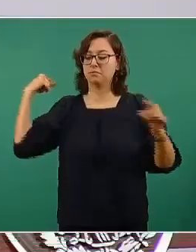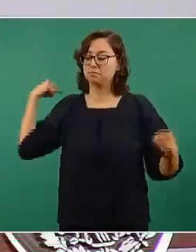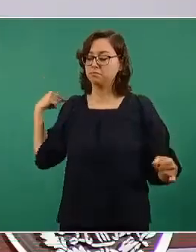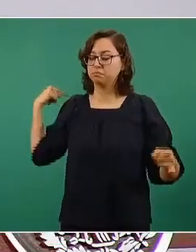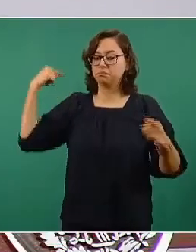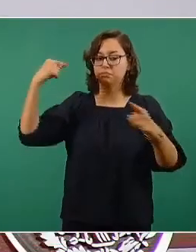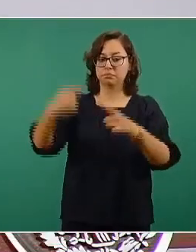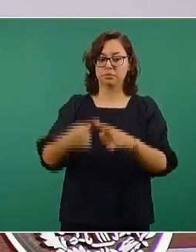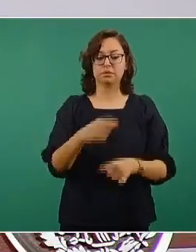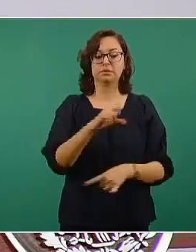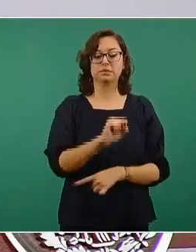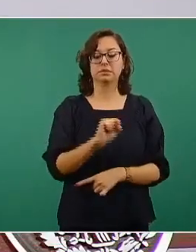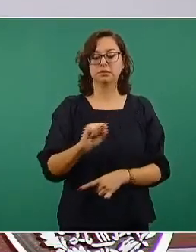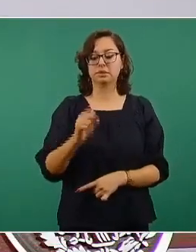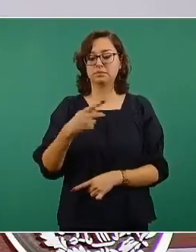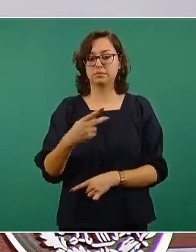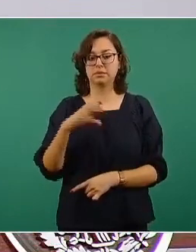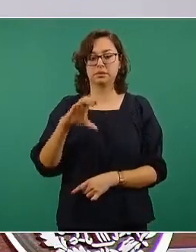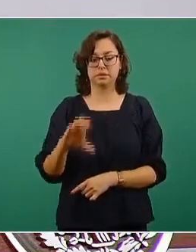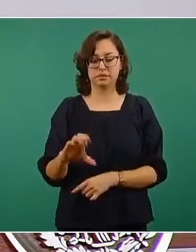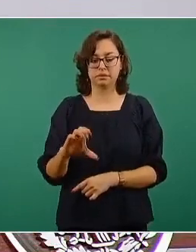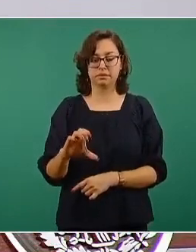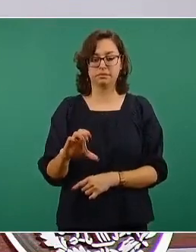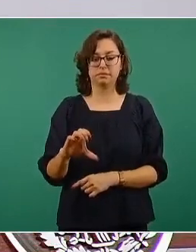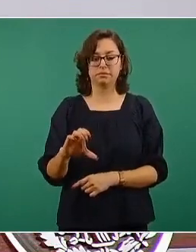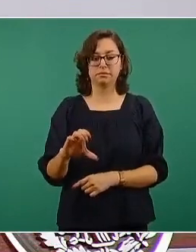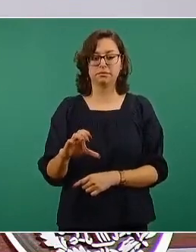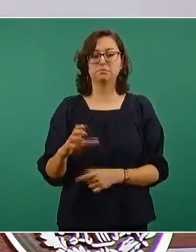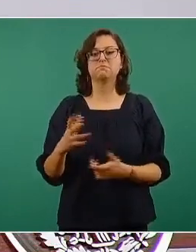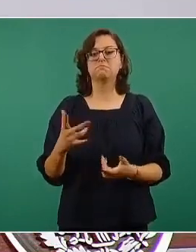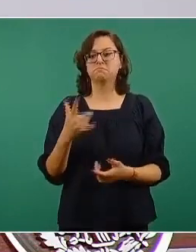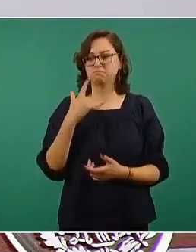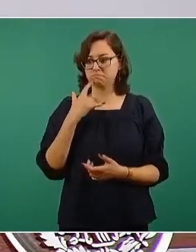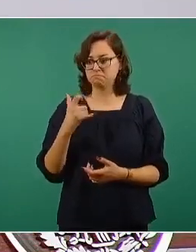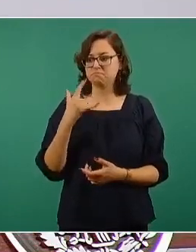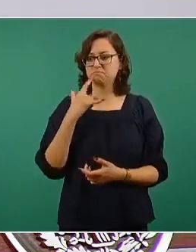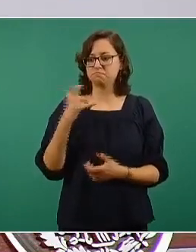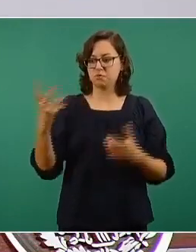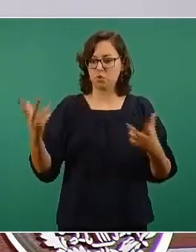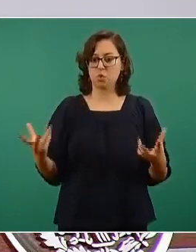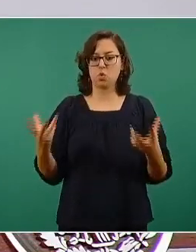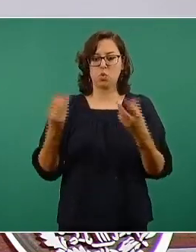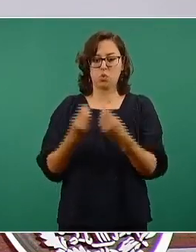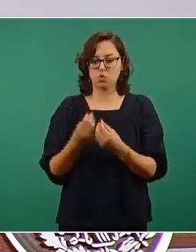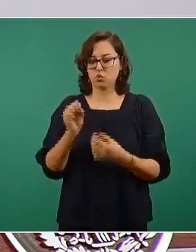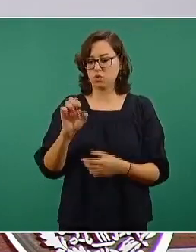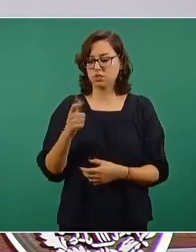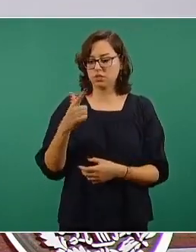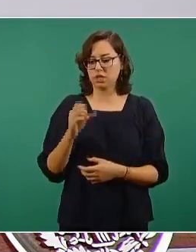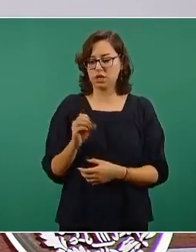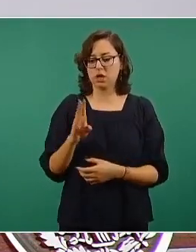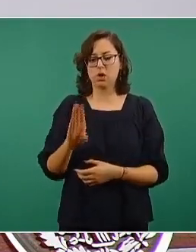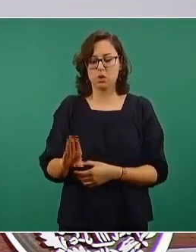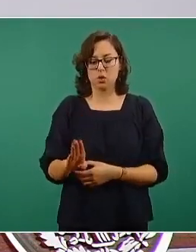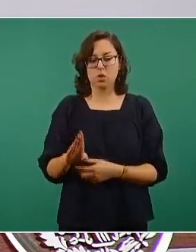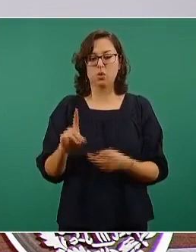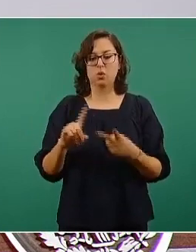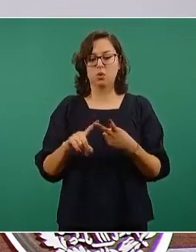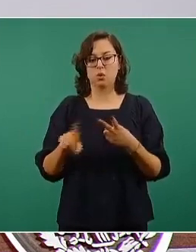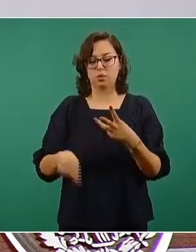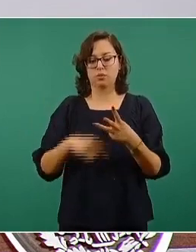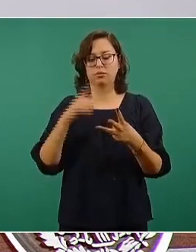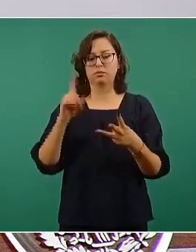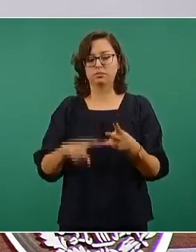la Secretaría de Seguridad y Protección Ciudadana unió fuerzas con la Secretaría de Gobernación, la